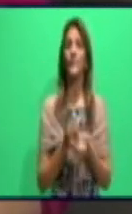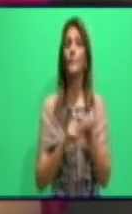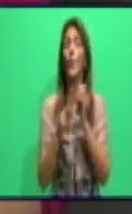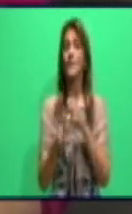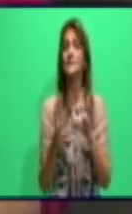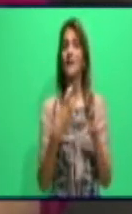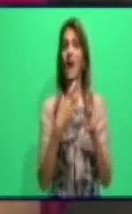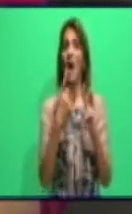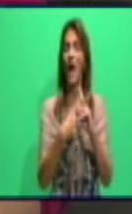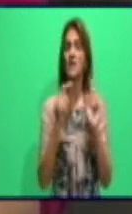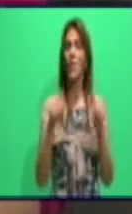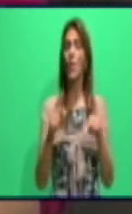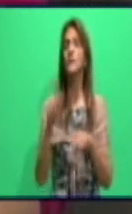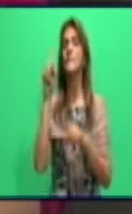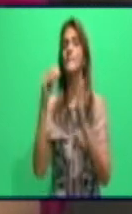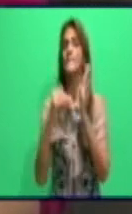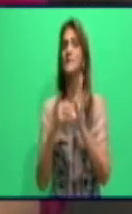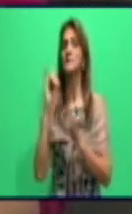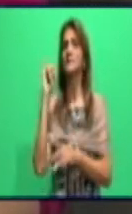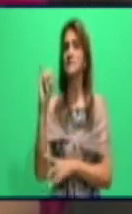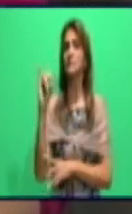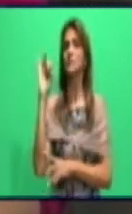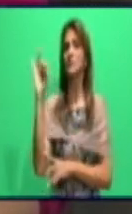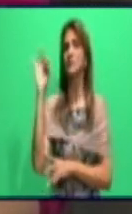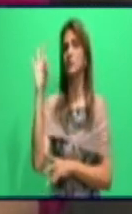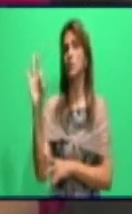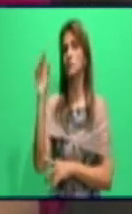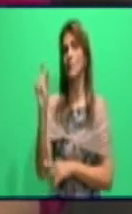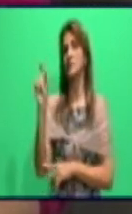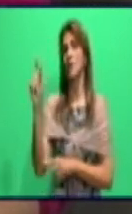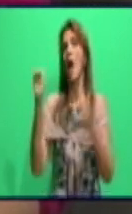de 1.678 pacientes confirmados,